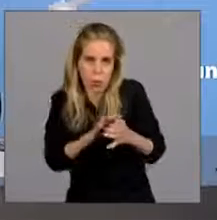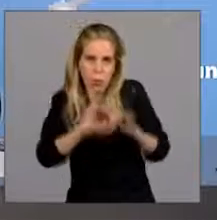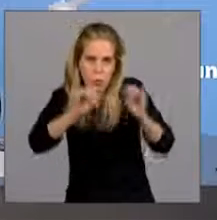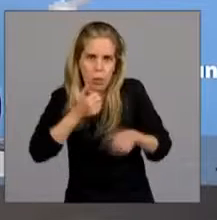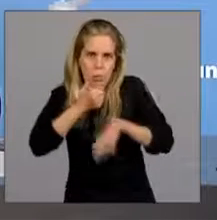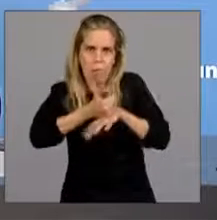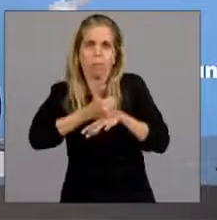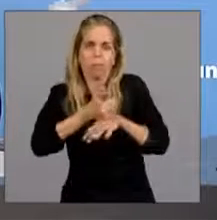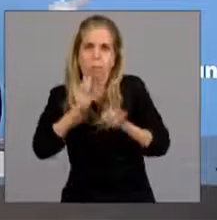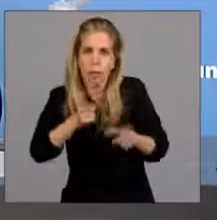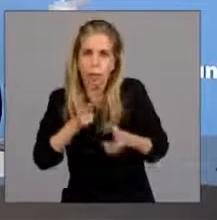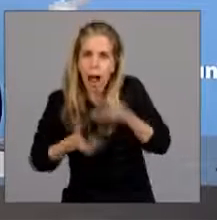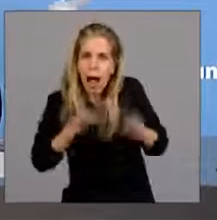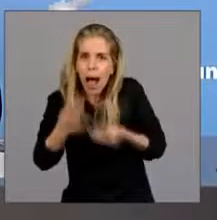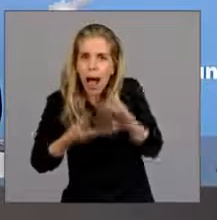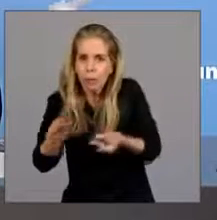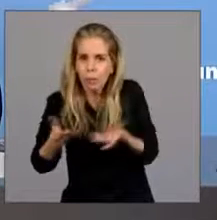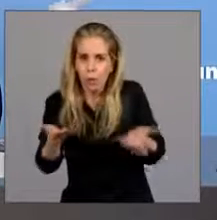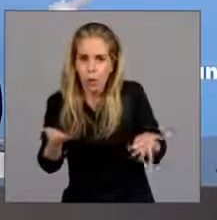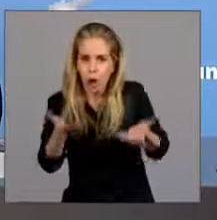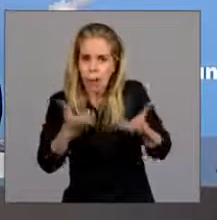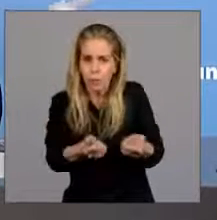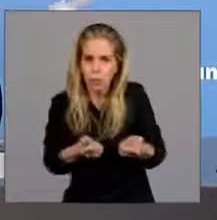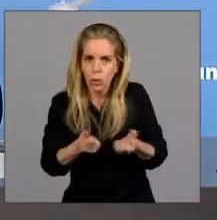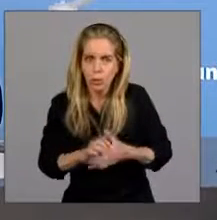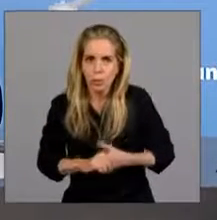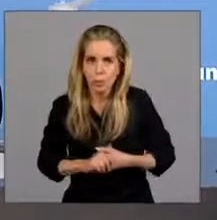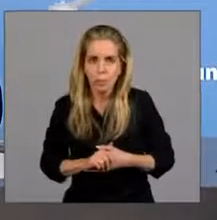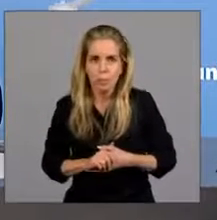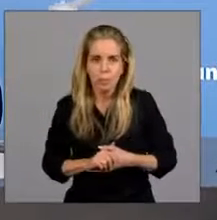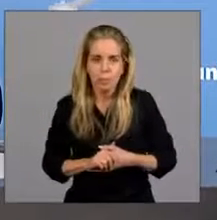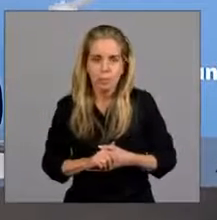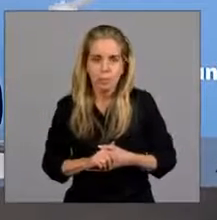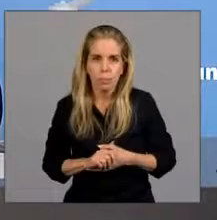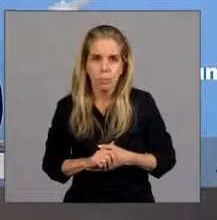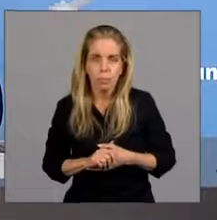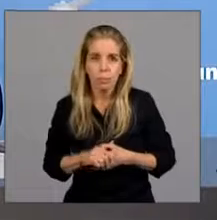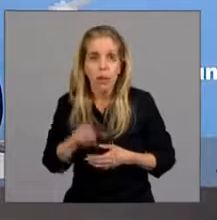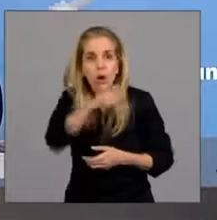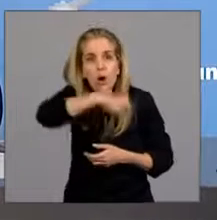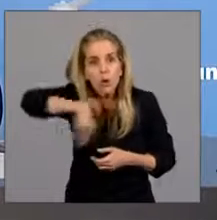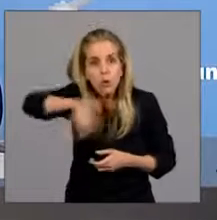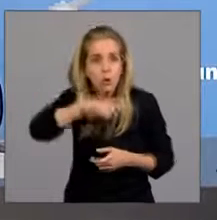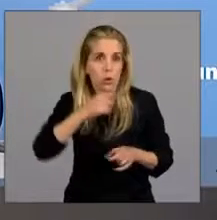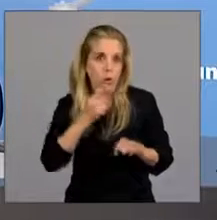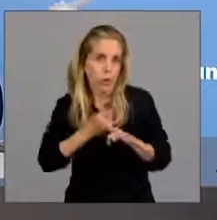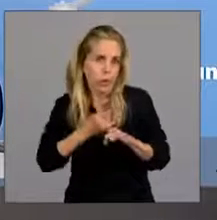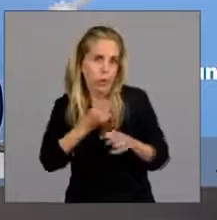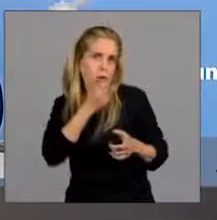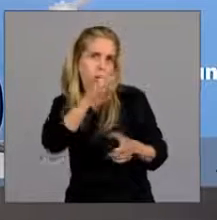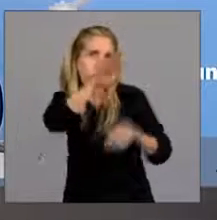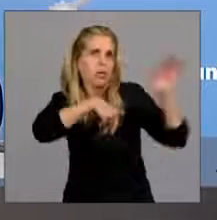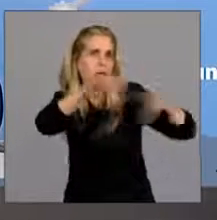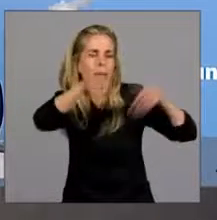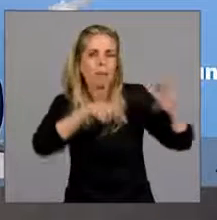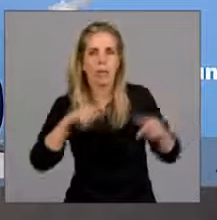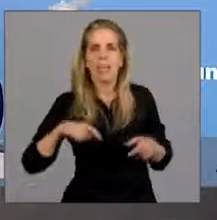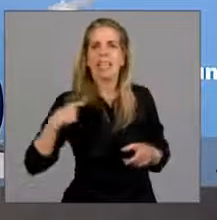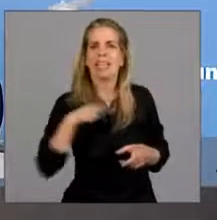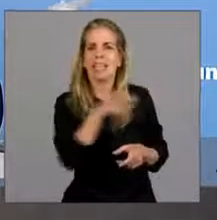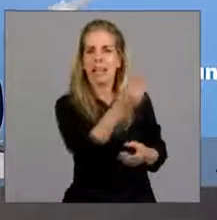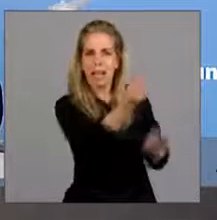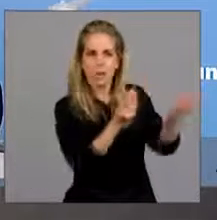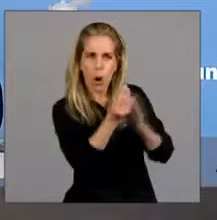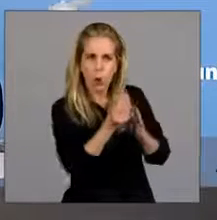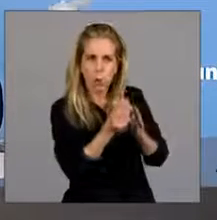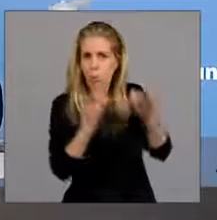tienen que colaborar en ese sentido. Que nosotros nos reunamos con sindicalistas tiene que ser algo normal,